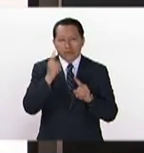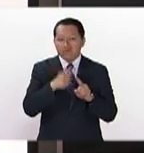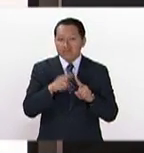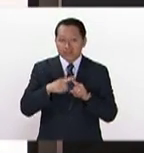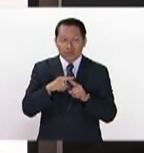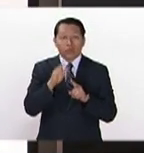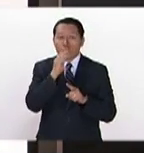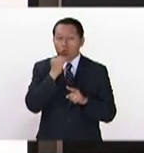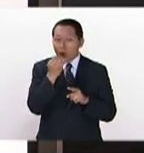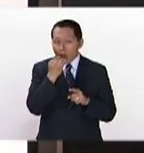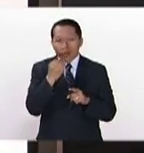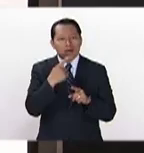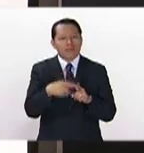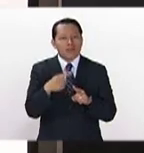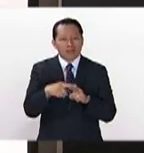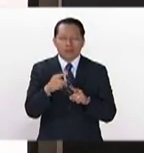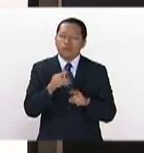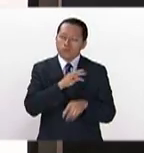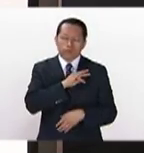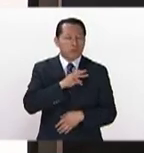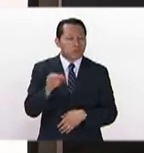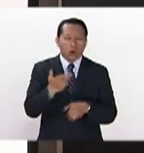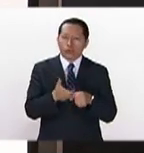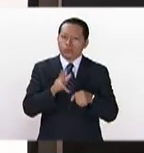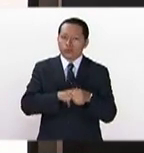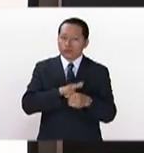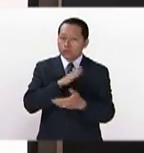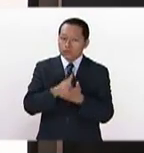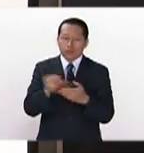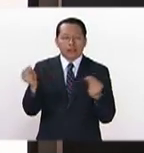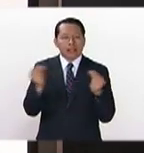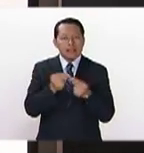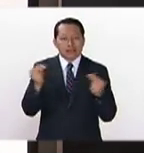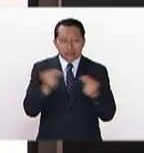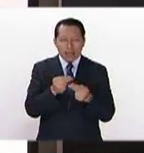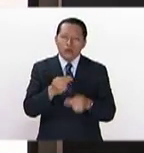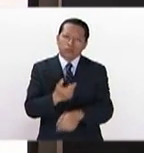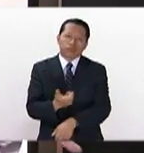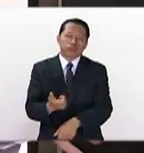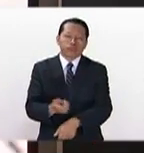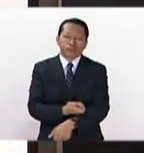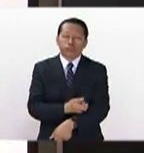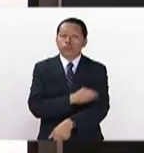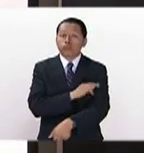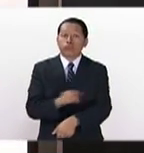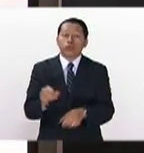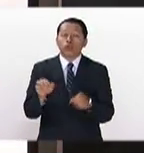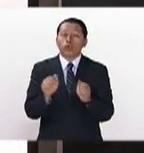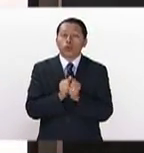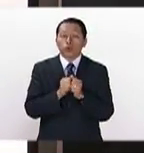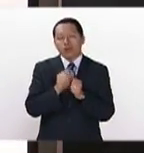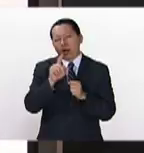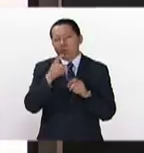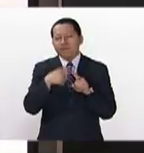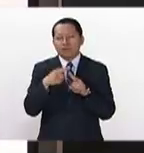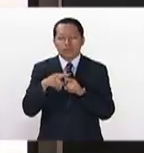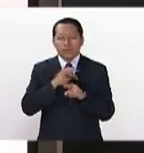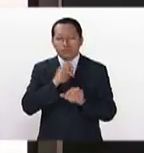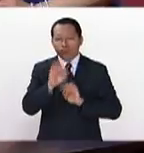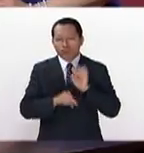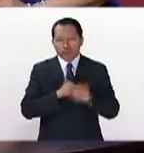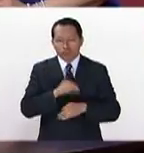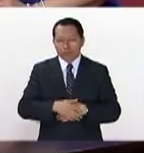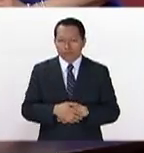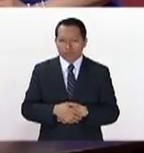ingerir alimentos, que no toleran la vía oral, es momento de acudir a un hospital porque requieren hidratación intravenosa con los diferentes planes de hidratación que tenemos. ¿Quiénes